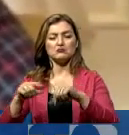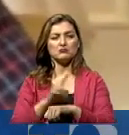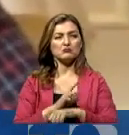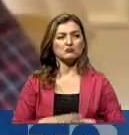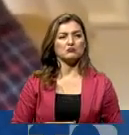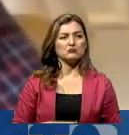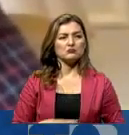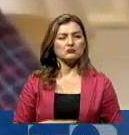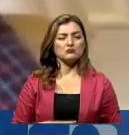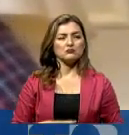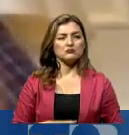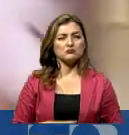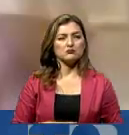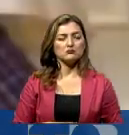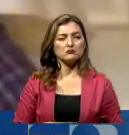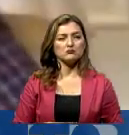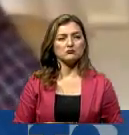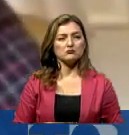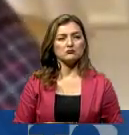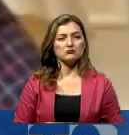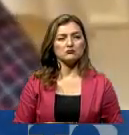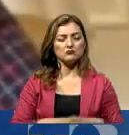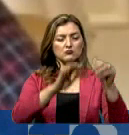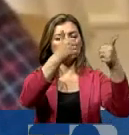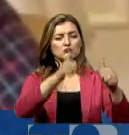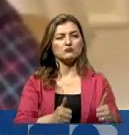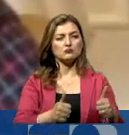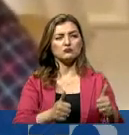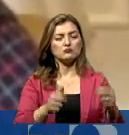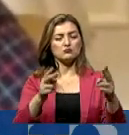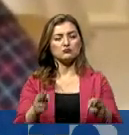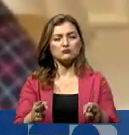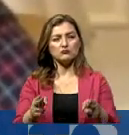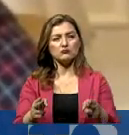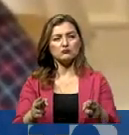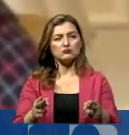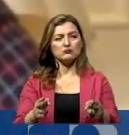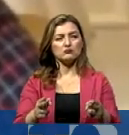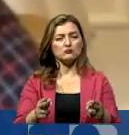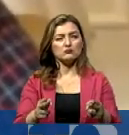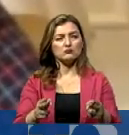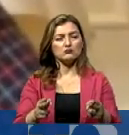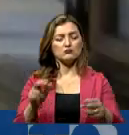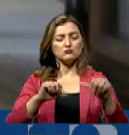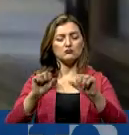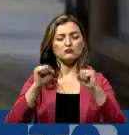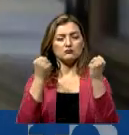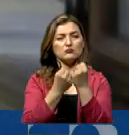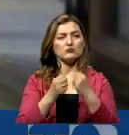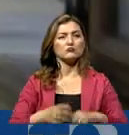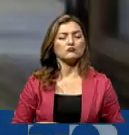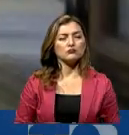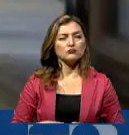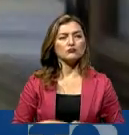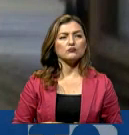que es cosa relacionada sino también artes de humanidades de ciencias sociales nos viene